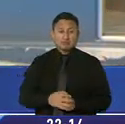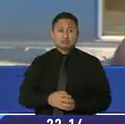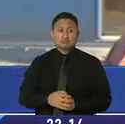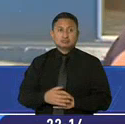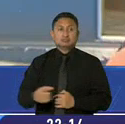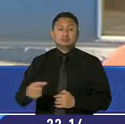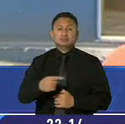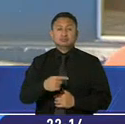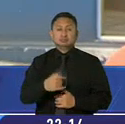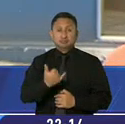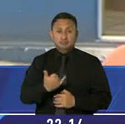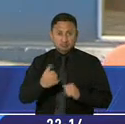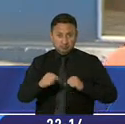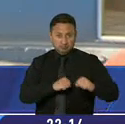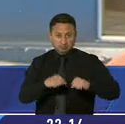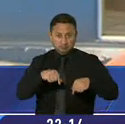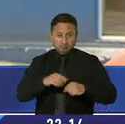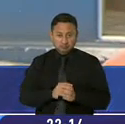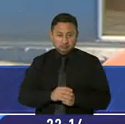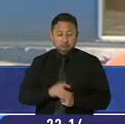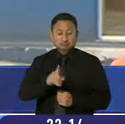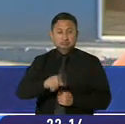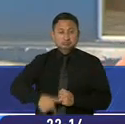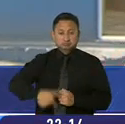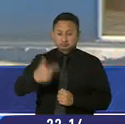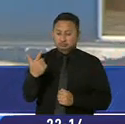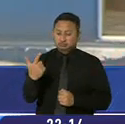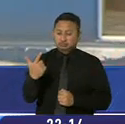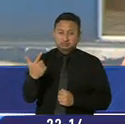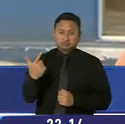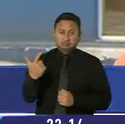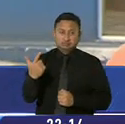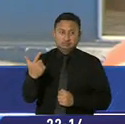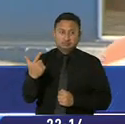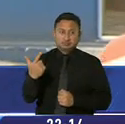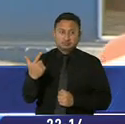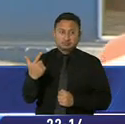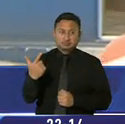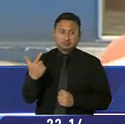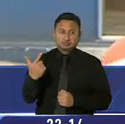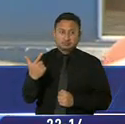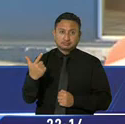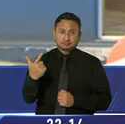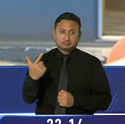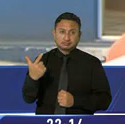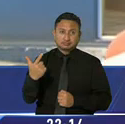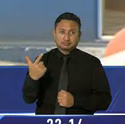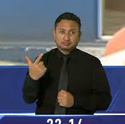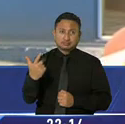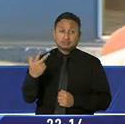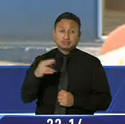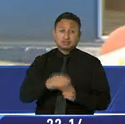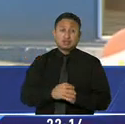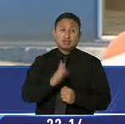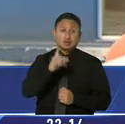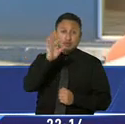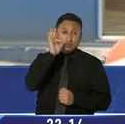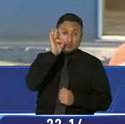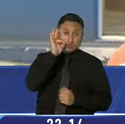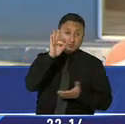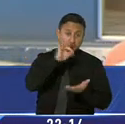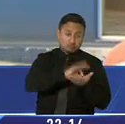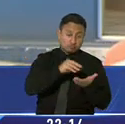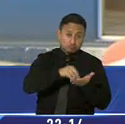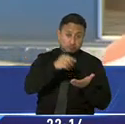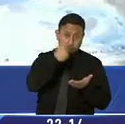este operativo, tenemos un arma de fuego tipo revólver, calibre 38, asimismo sustancias estupefacientes sujetas a